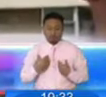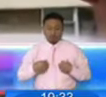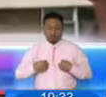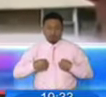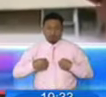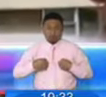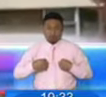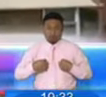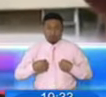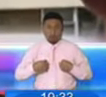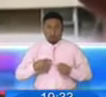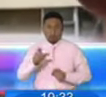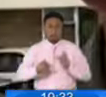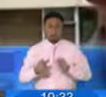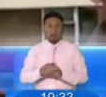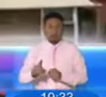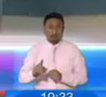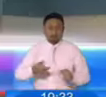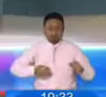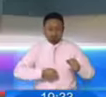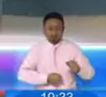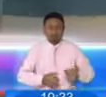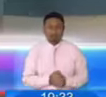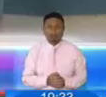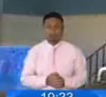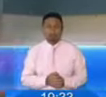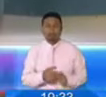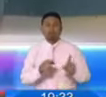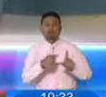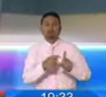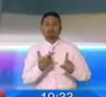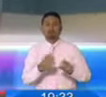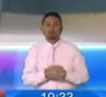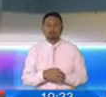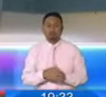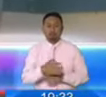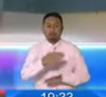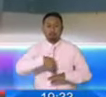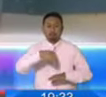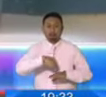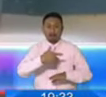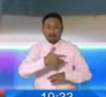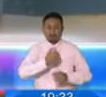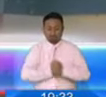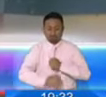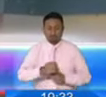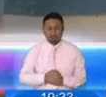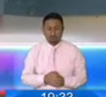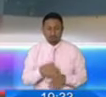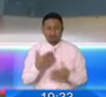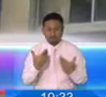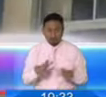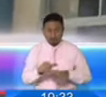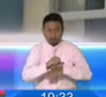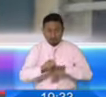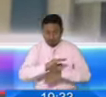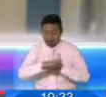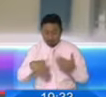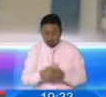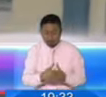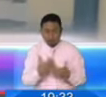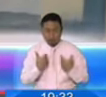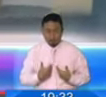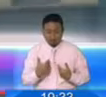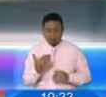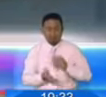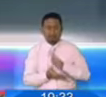caso de las personas que participaron. El occiso era oriundo de la provincia de Manabí. Luego de cumplir con los trámites de defunción, los restos fueron